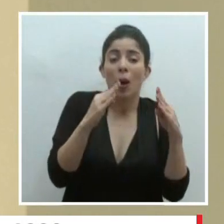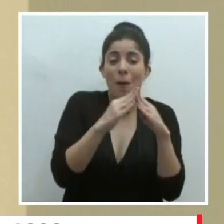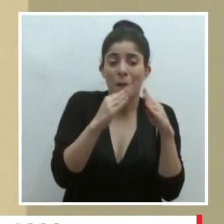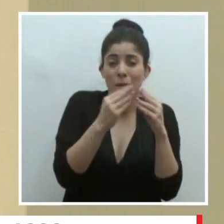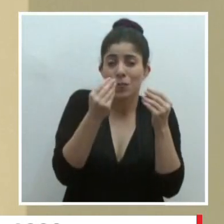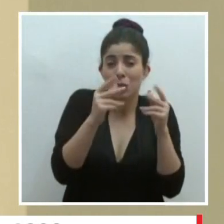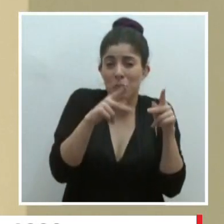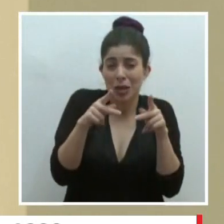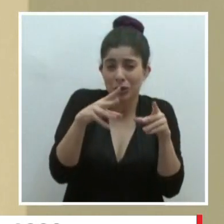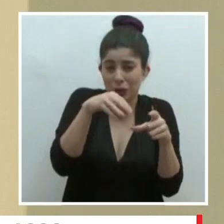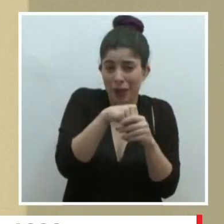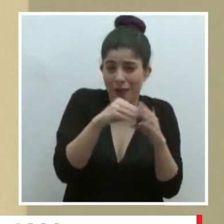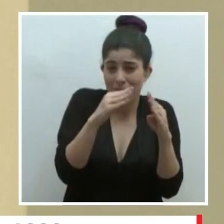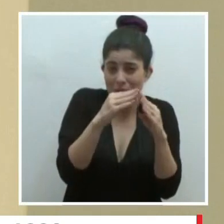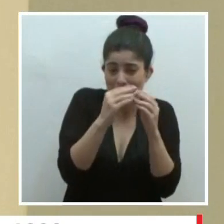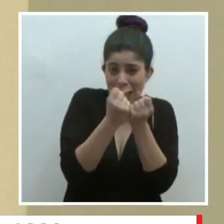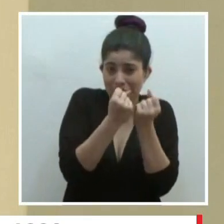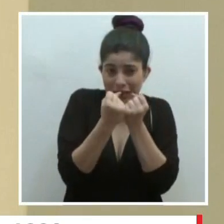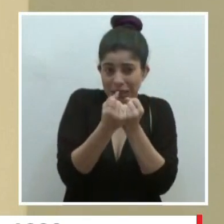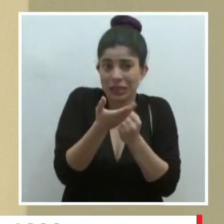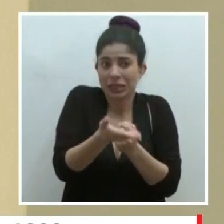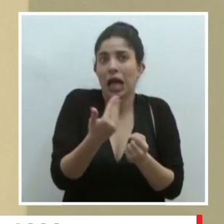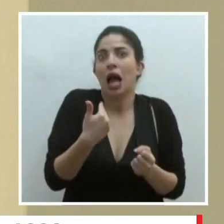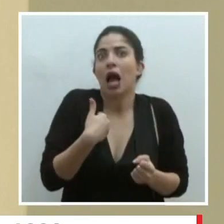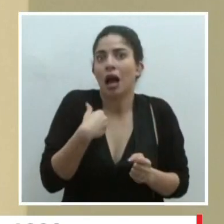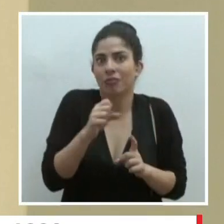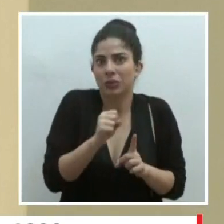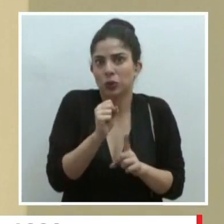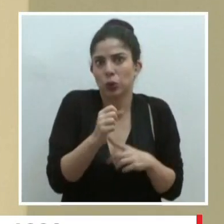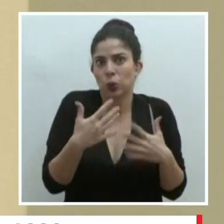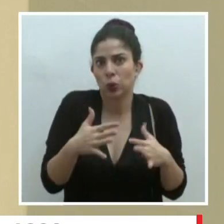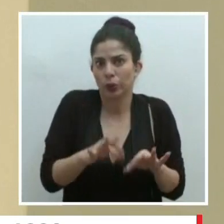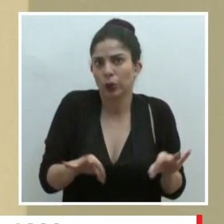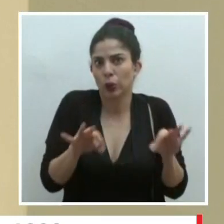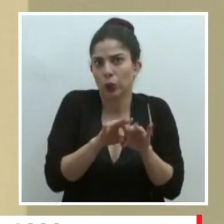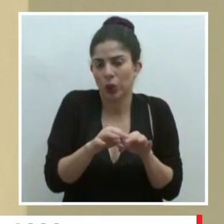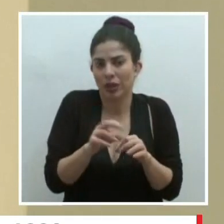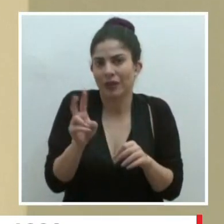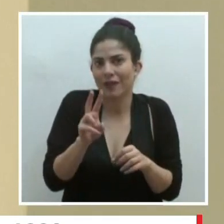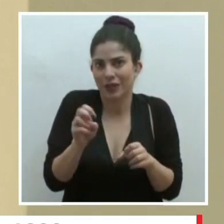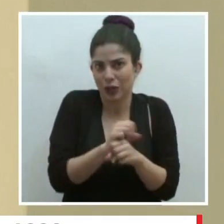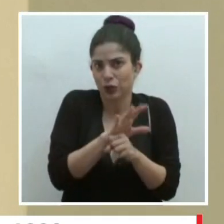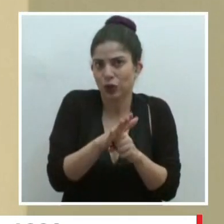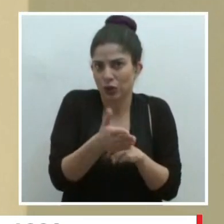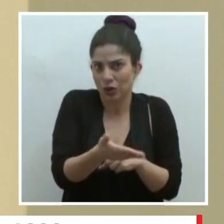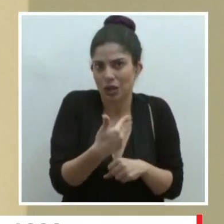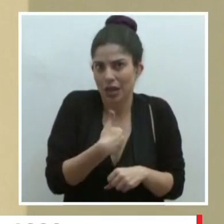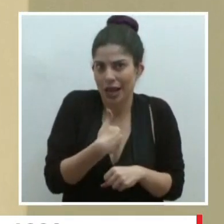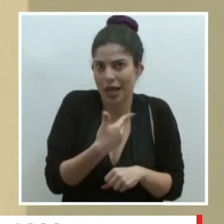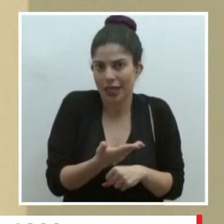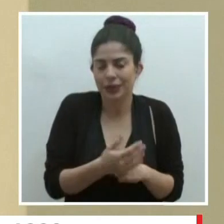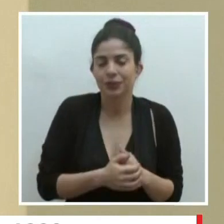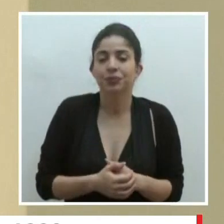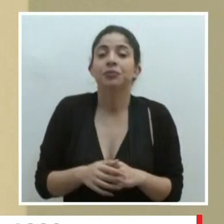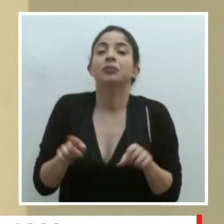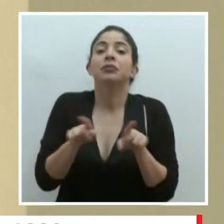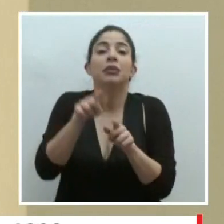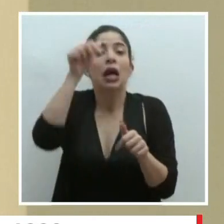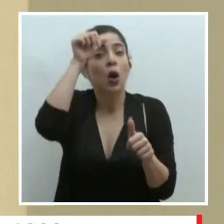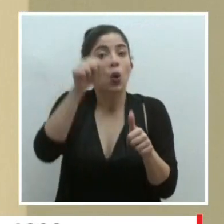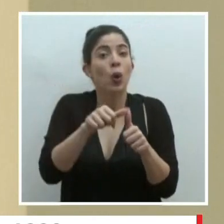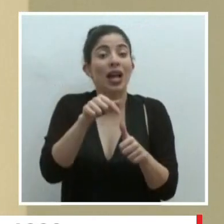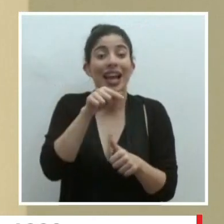ya existe una importante situación con el virus SARS-CoV-2 que produce el COVID-19. Y recordar siempre que esto